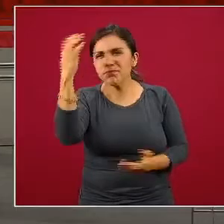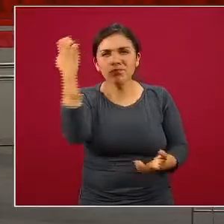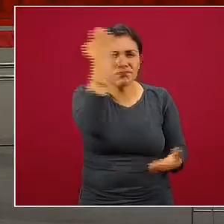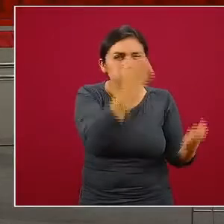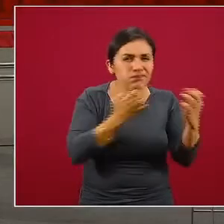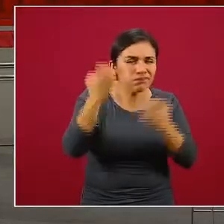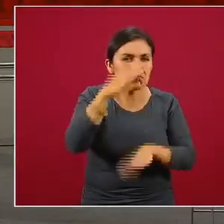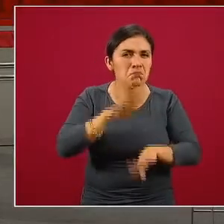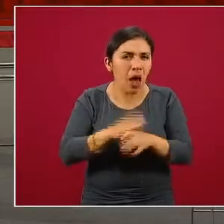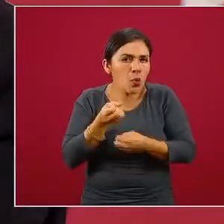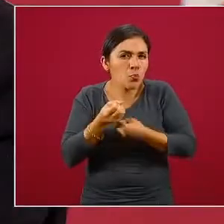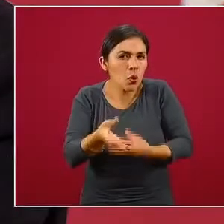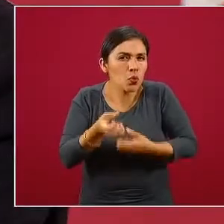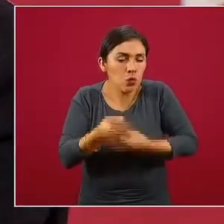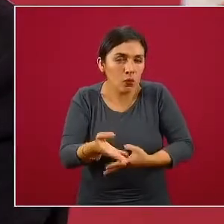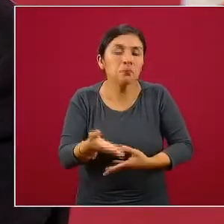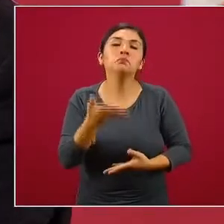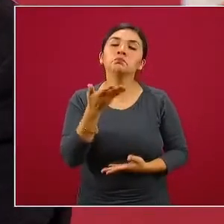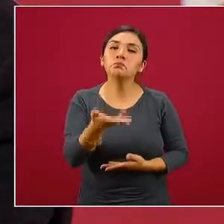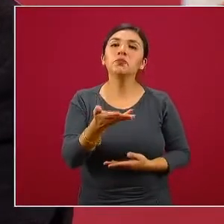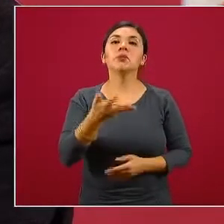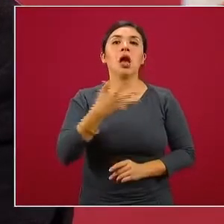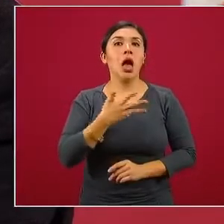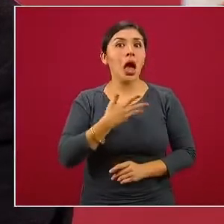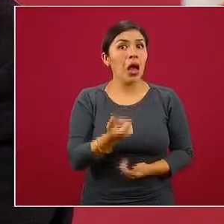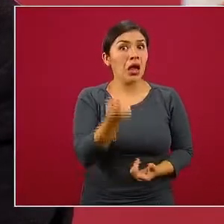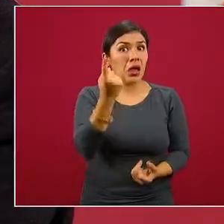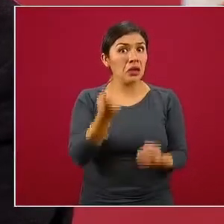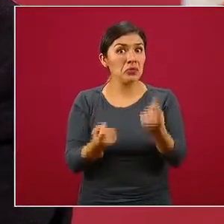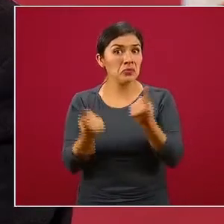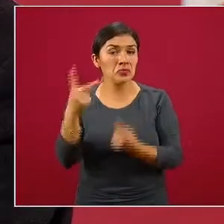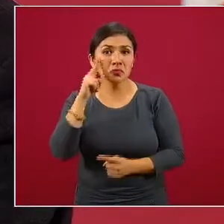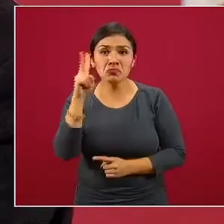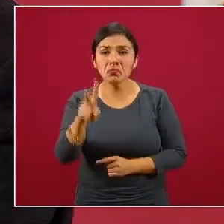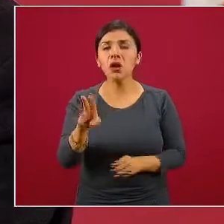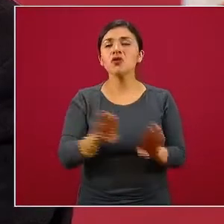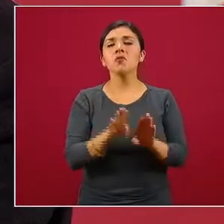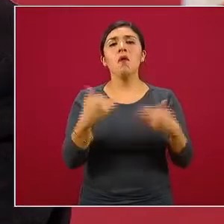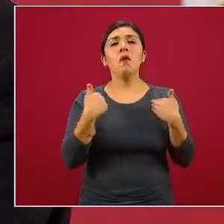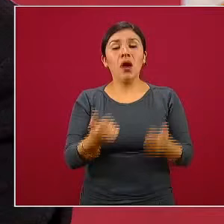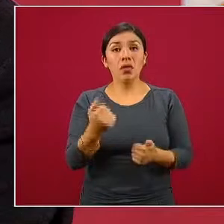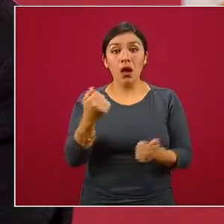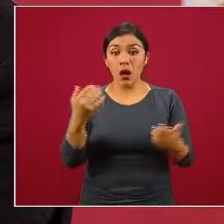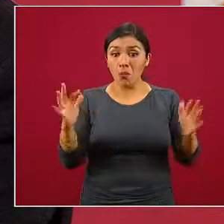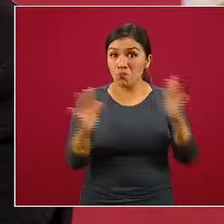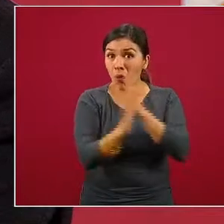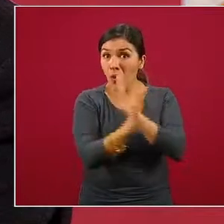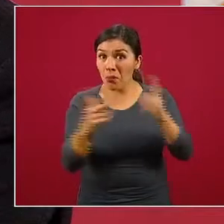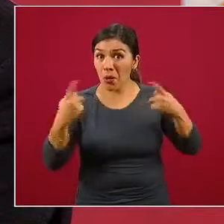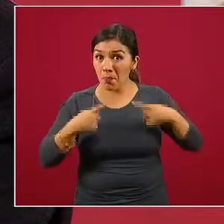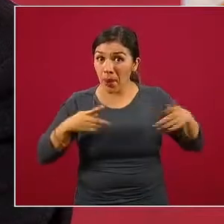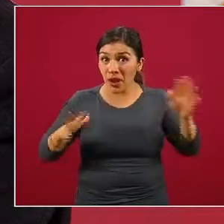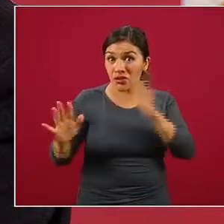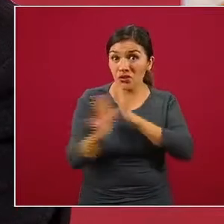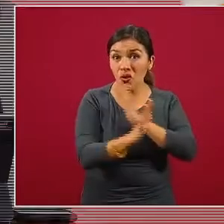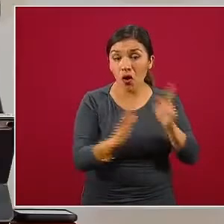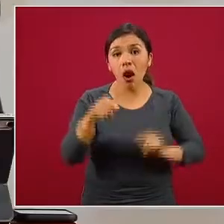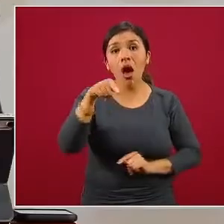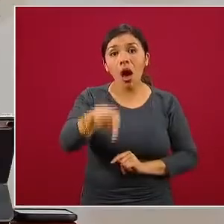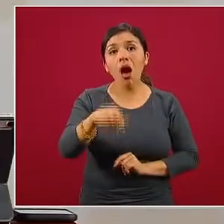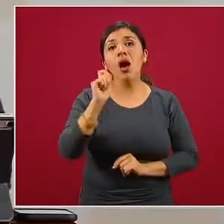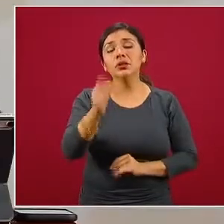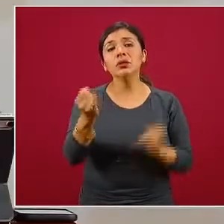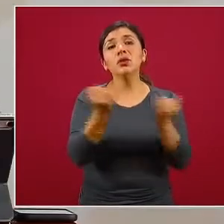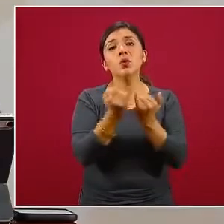análisis complementarios, y había algunos que nos dan una idea de que la movilidad tiene que considerar también los